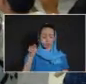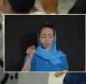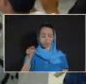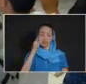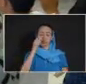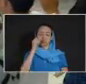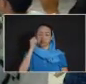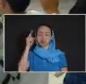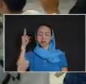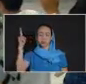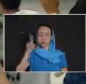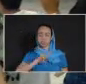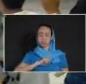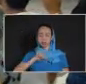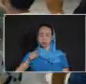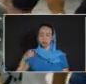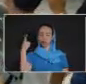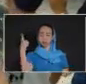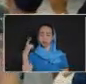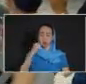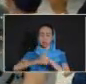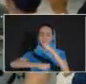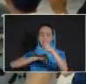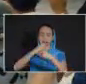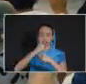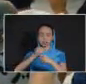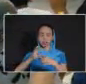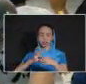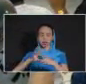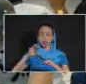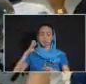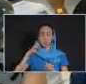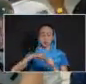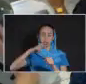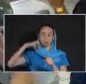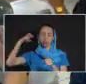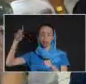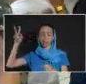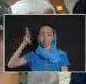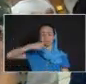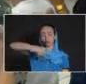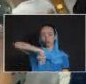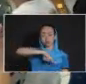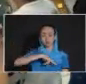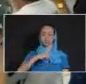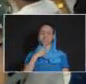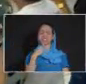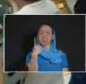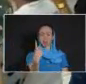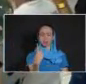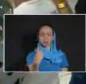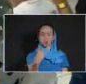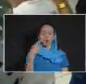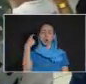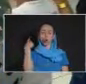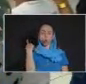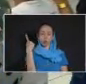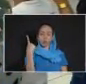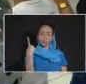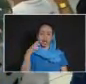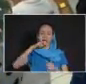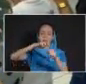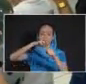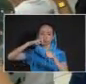Señor, estamos en un año de prosperidad y nosotros declaramos una